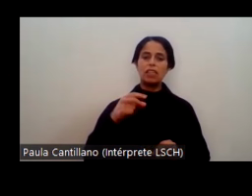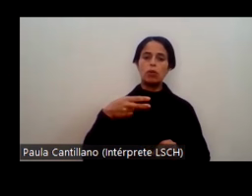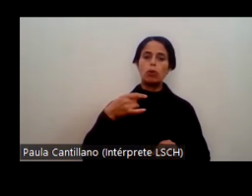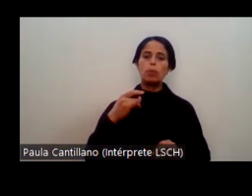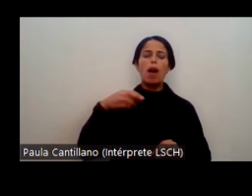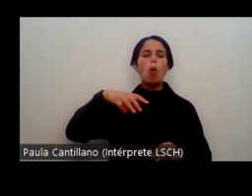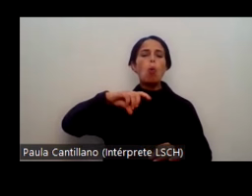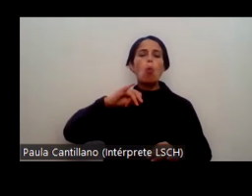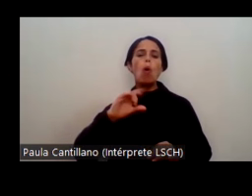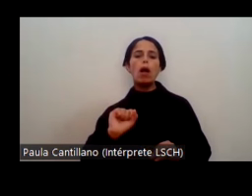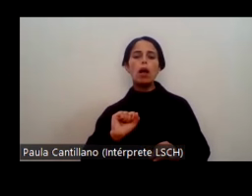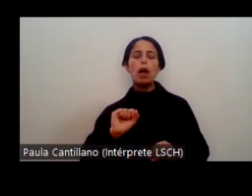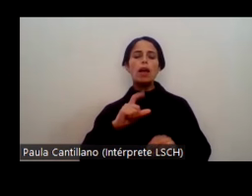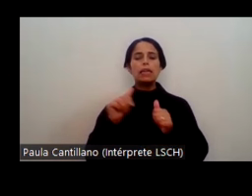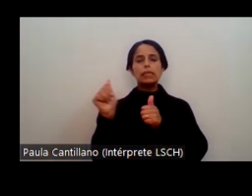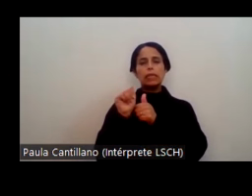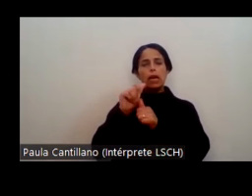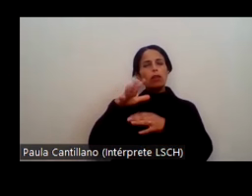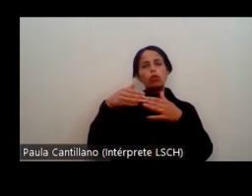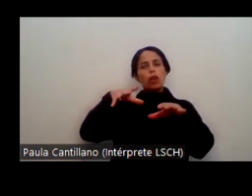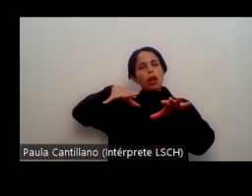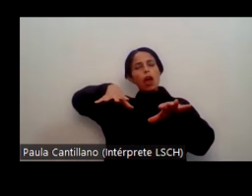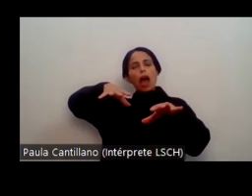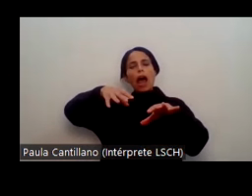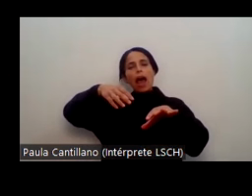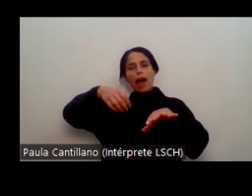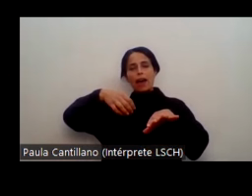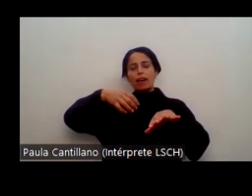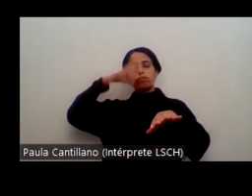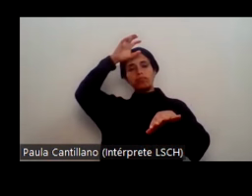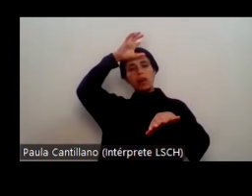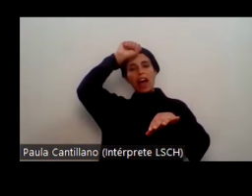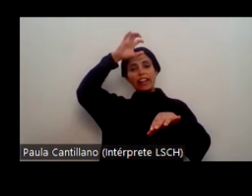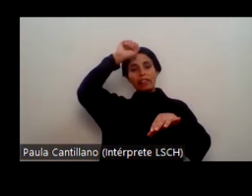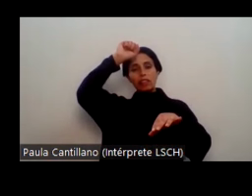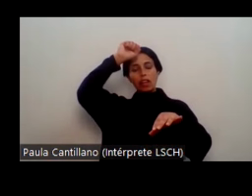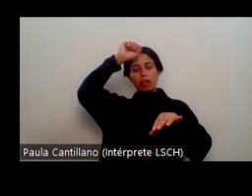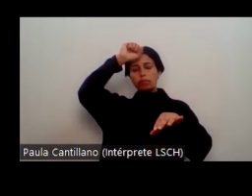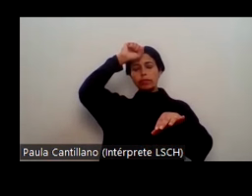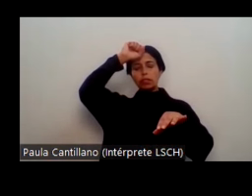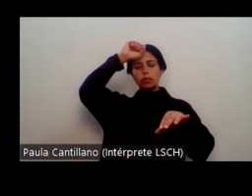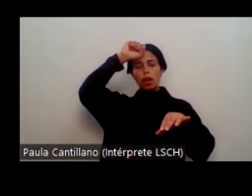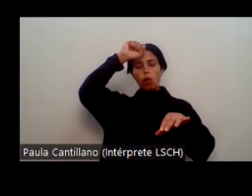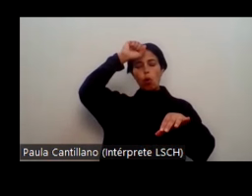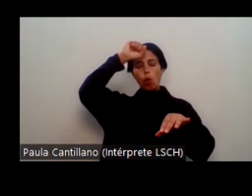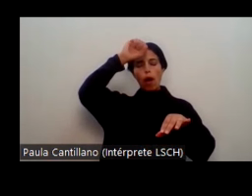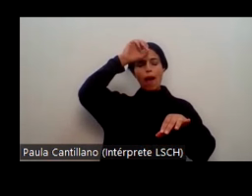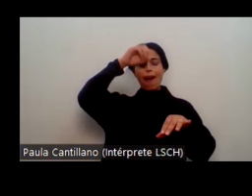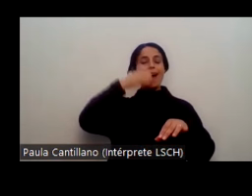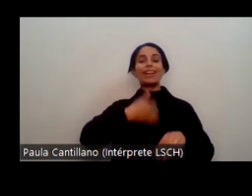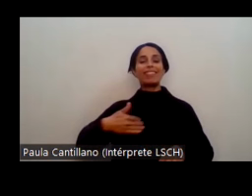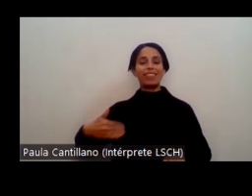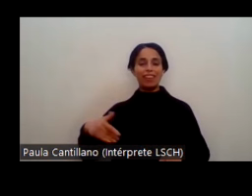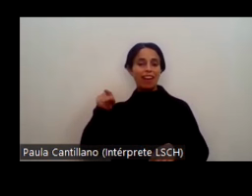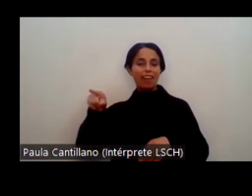significan ya el noroeste de Argentina, es decir, traspasada la cordillera de los Andes. Y más allá,